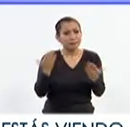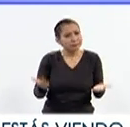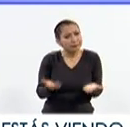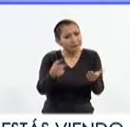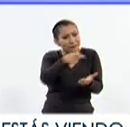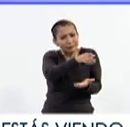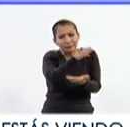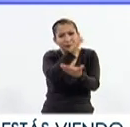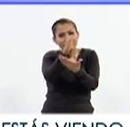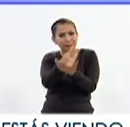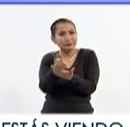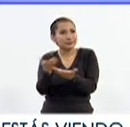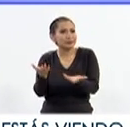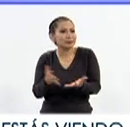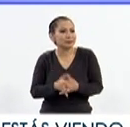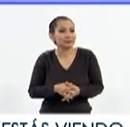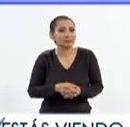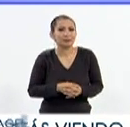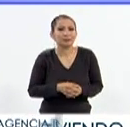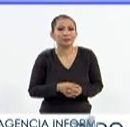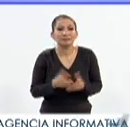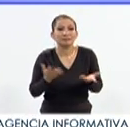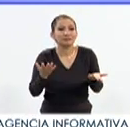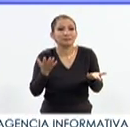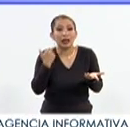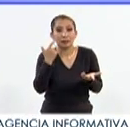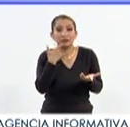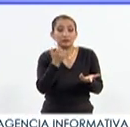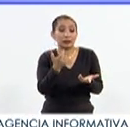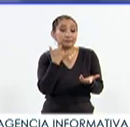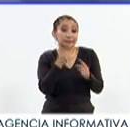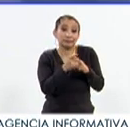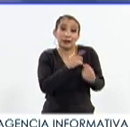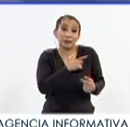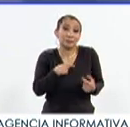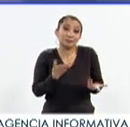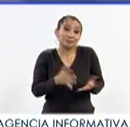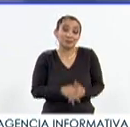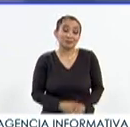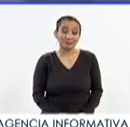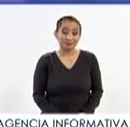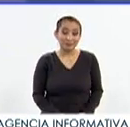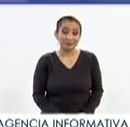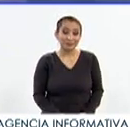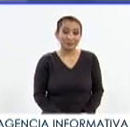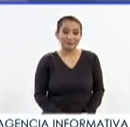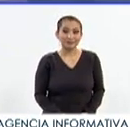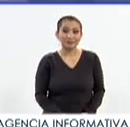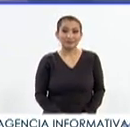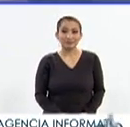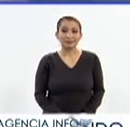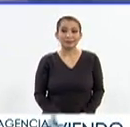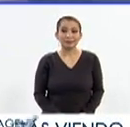animen porque, pues, no hay peor lucha que la que no se hace. Entonces... Claro.